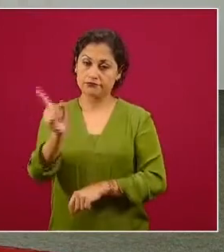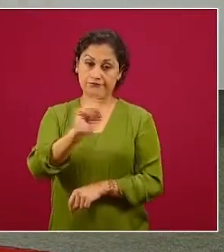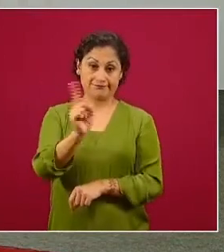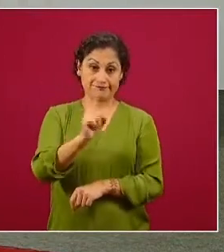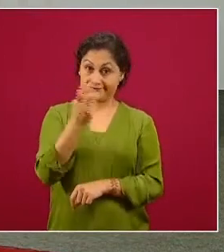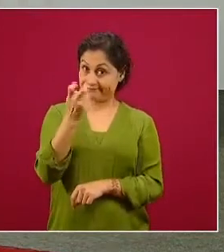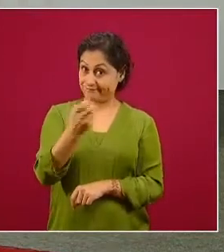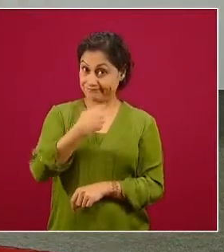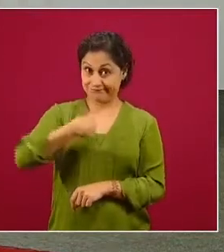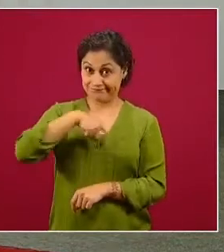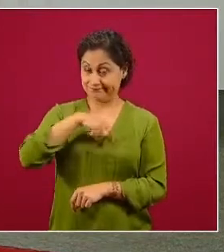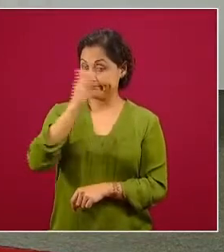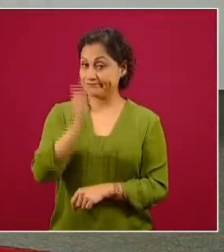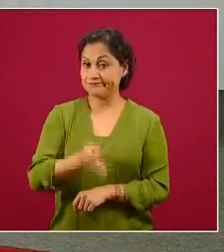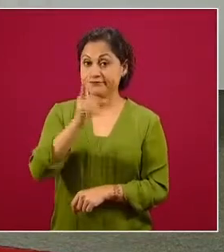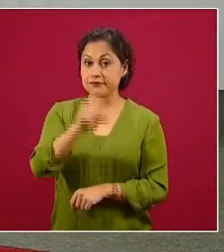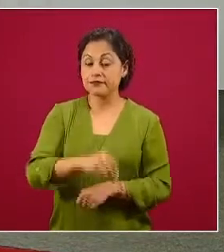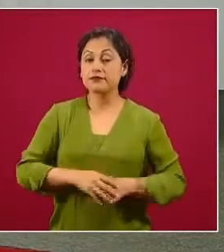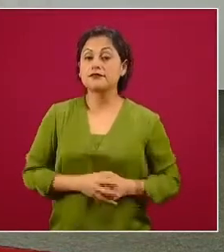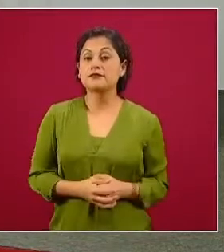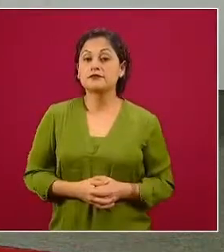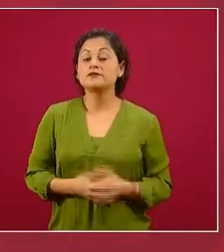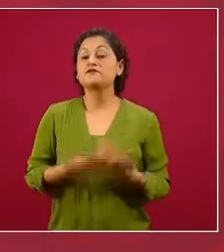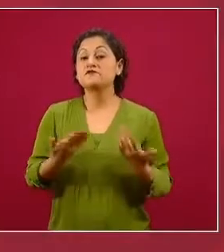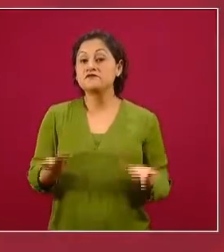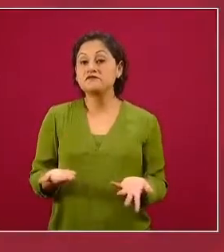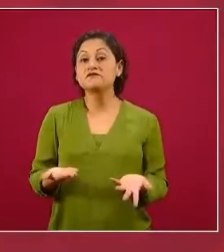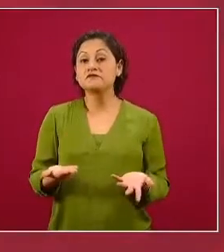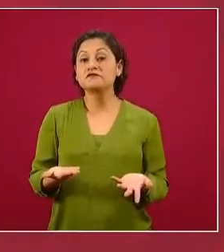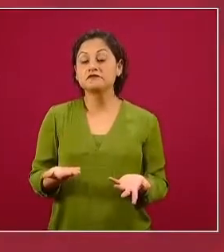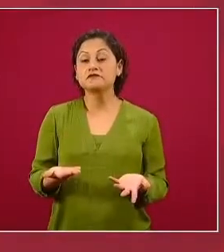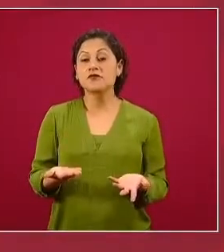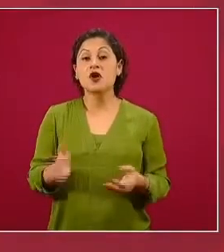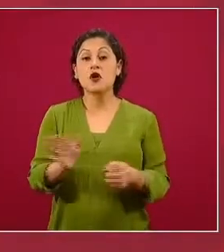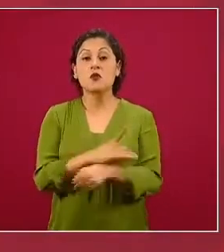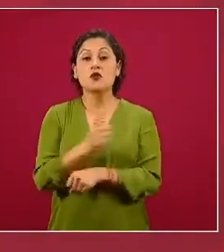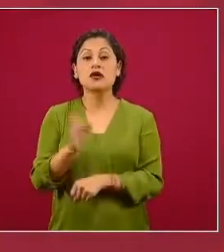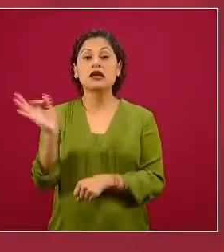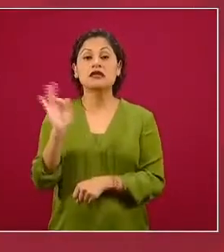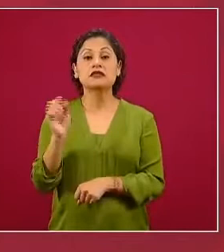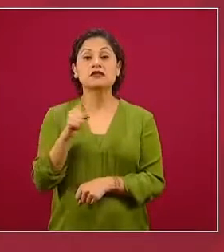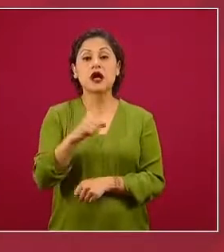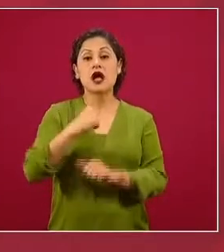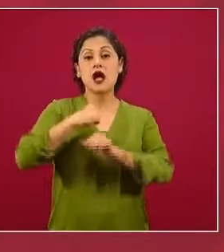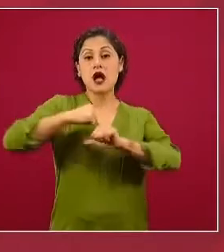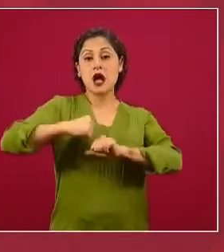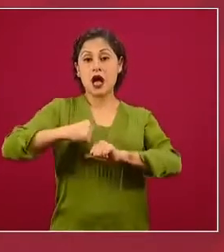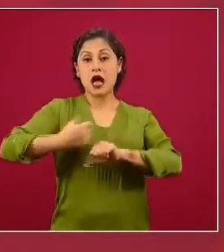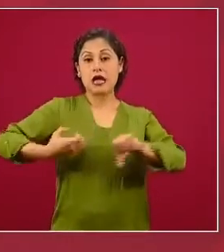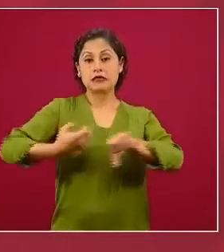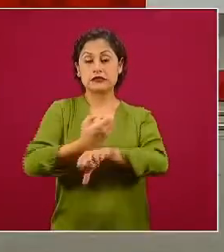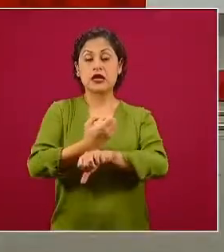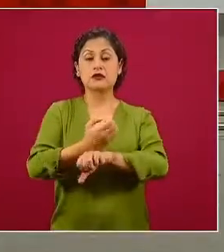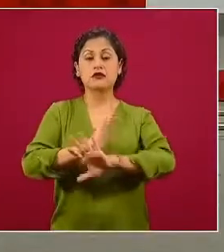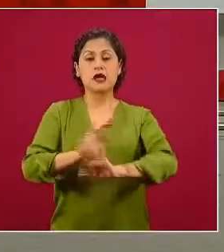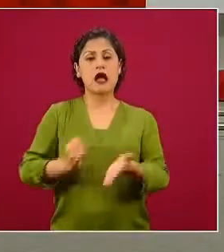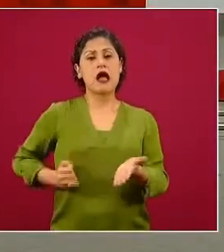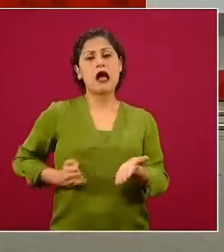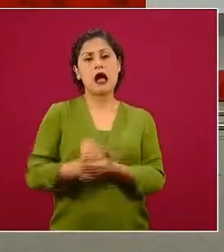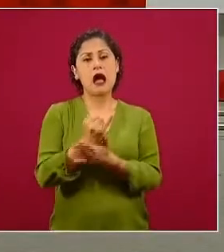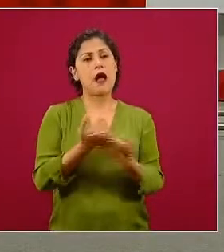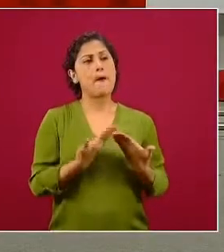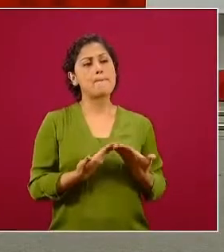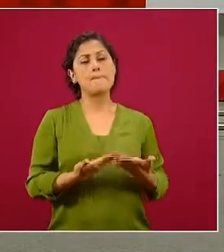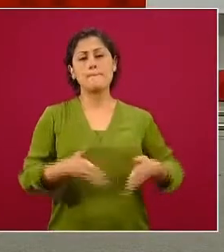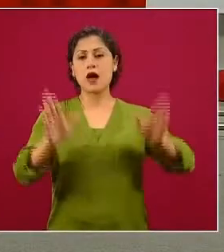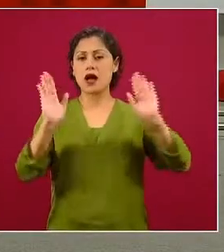entidad federativa, que le lleve a un desconfinamiento demasiado acelerado y haya un rebrote. Entonces,